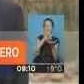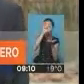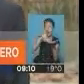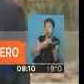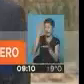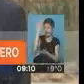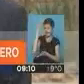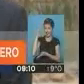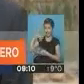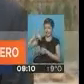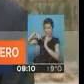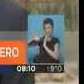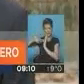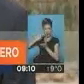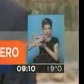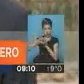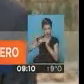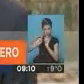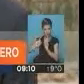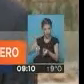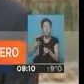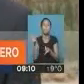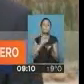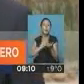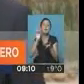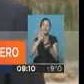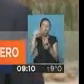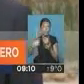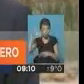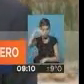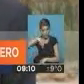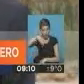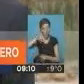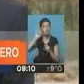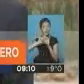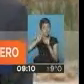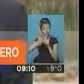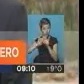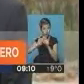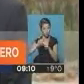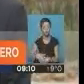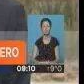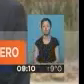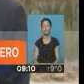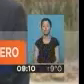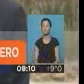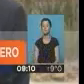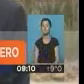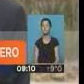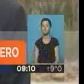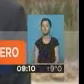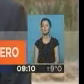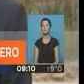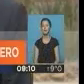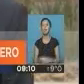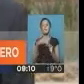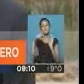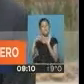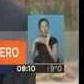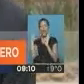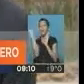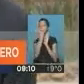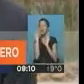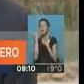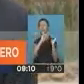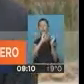Martelli, y más algunos contenidos locales que siempre incorporamos. Y lo que es importante es la participación de los jóvenes que